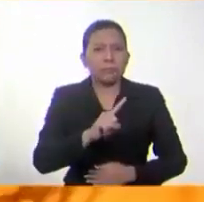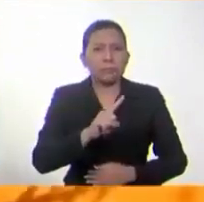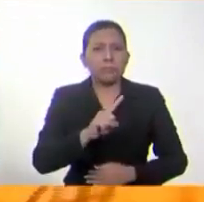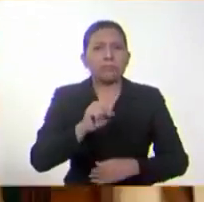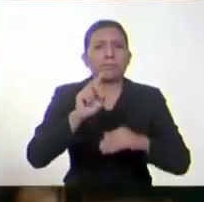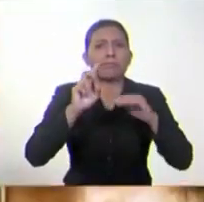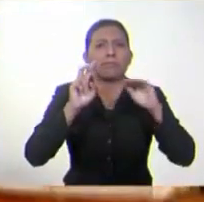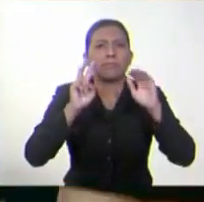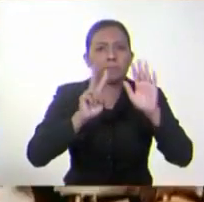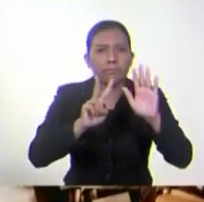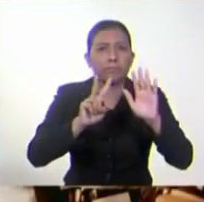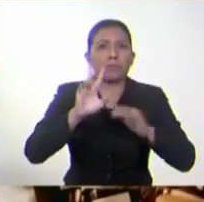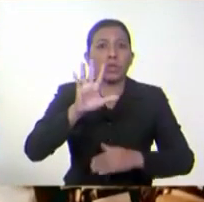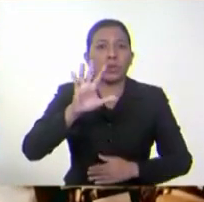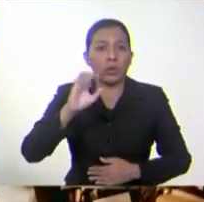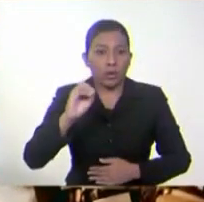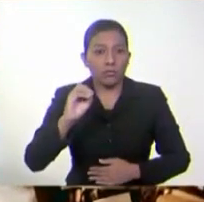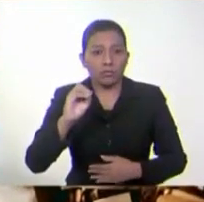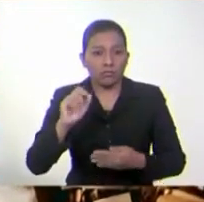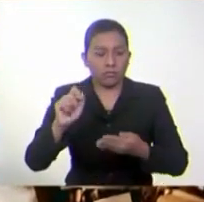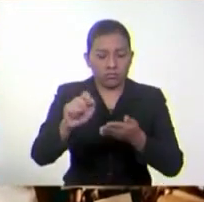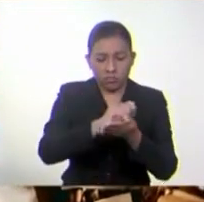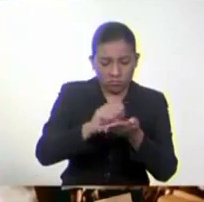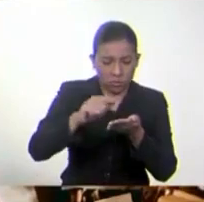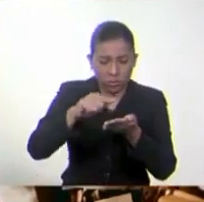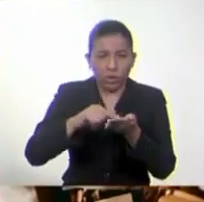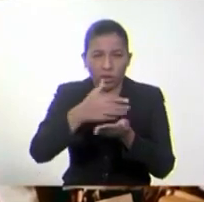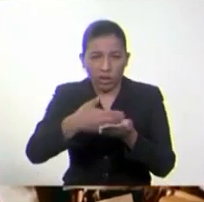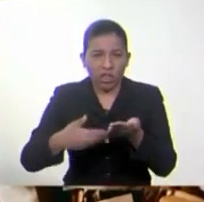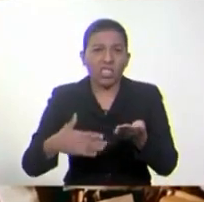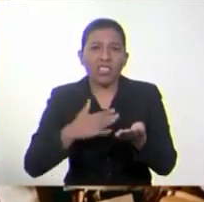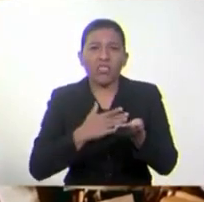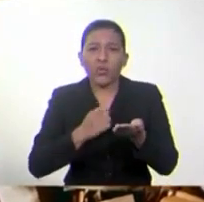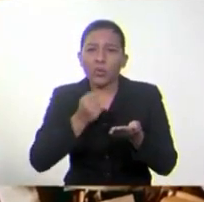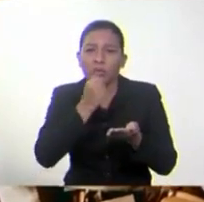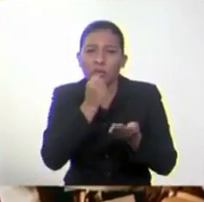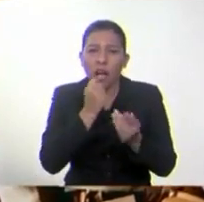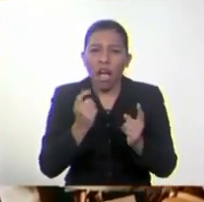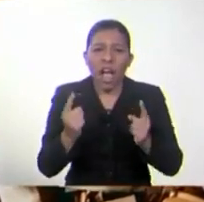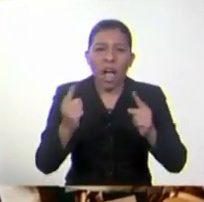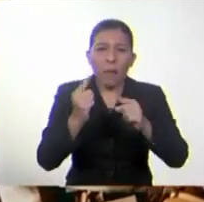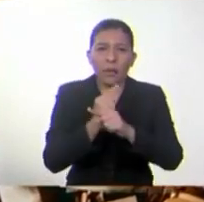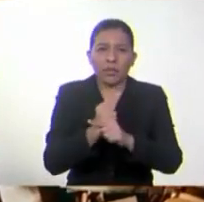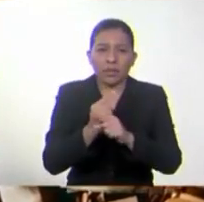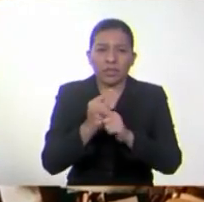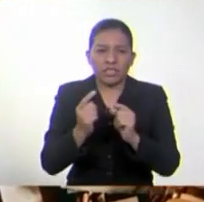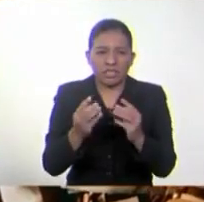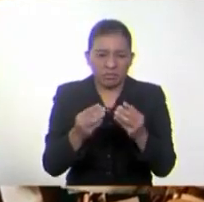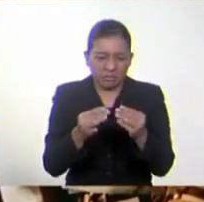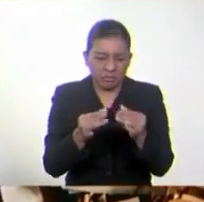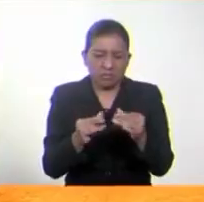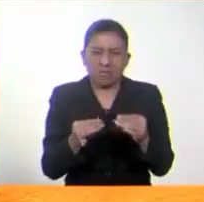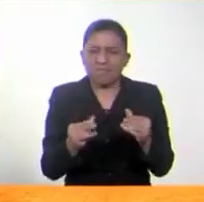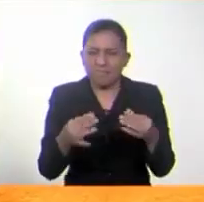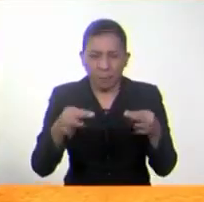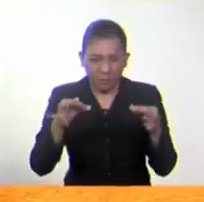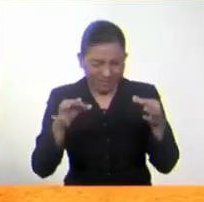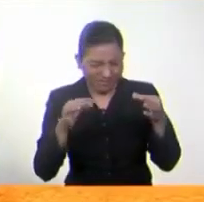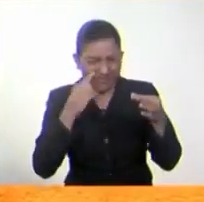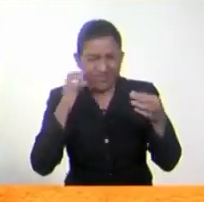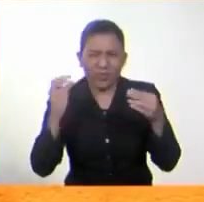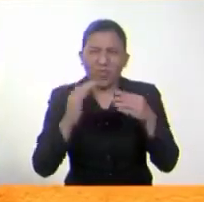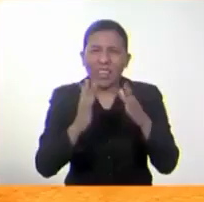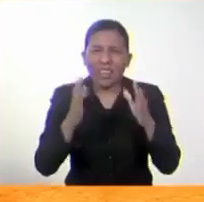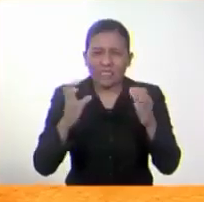contiene por lo tanto trazas de óxidos metálicos que catalizan la conversión del dióxido en trióxido de azufre. Aunque los